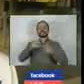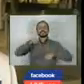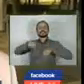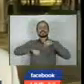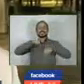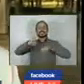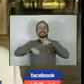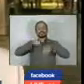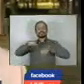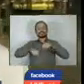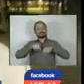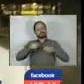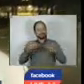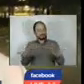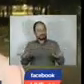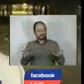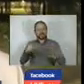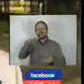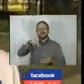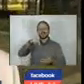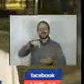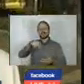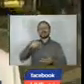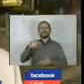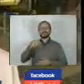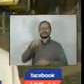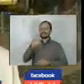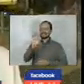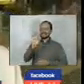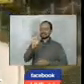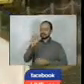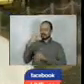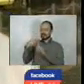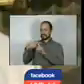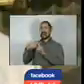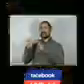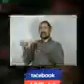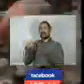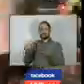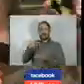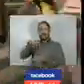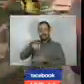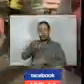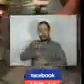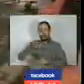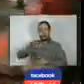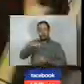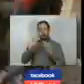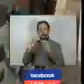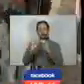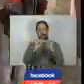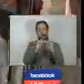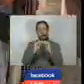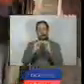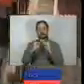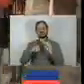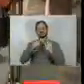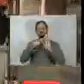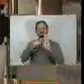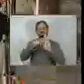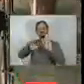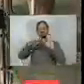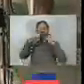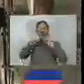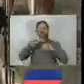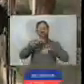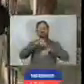Bicicleta y por supuesto, este se realiza cada 19 de abril. Acá en el Parque Cuscatlán quiero mostrarles a esta hora de